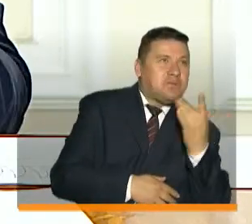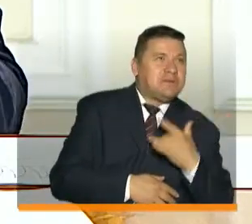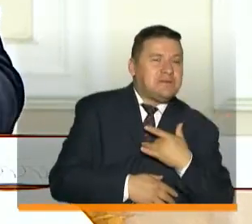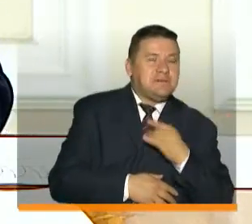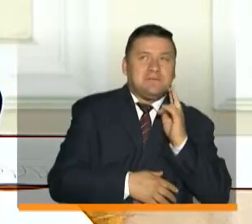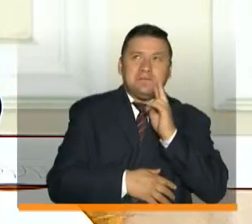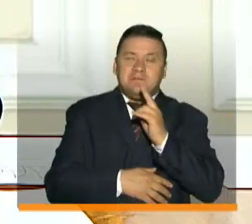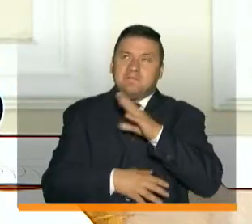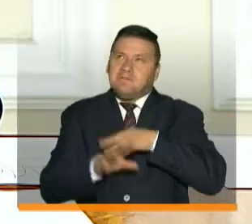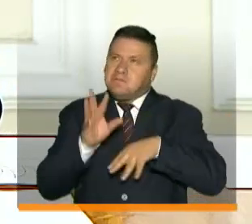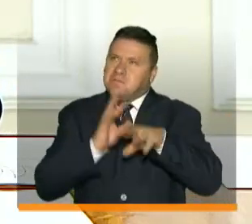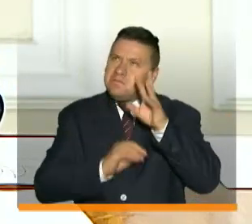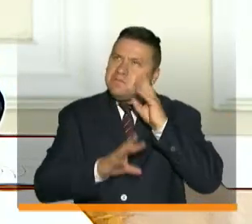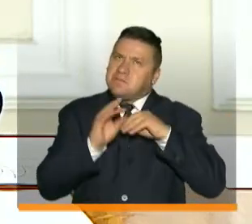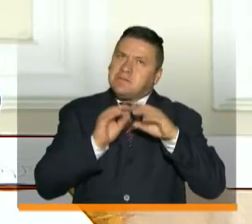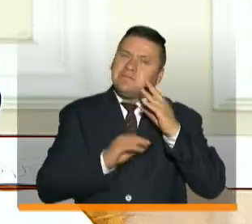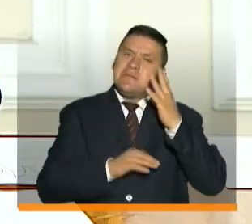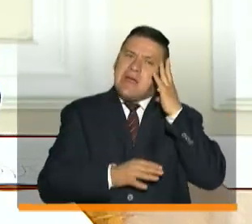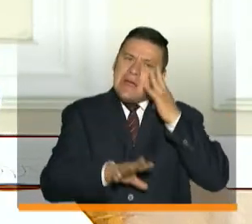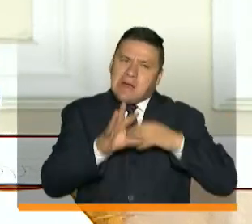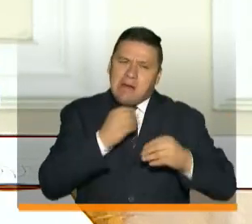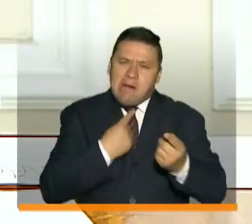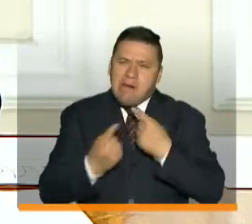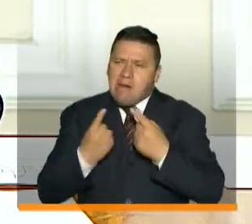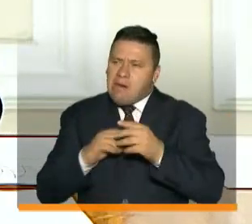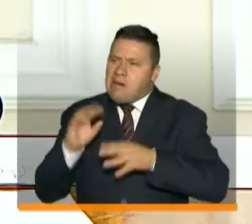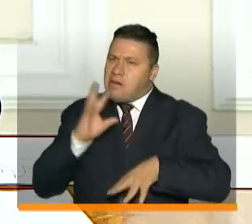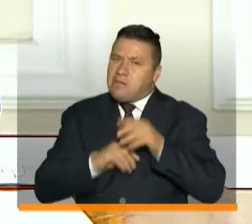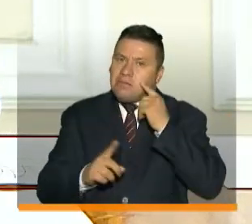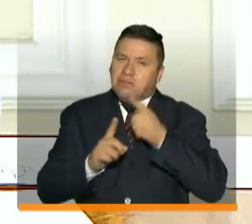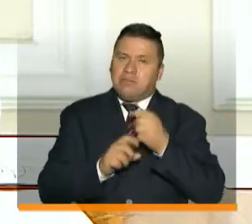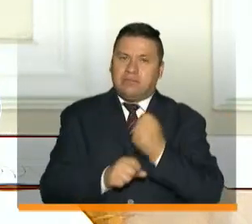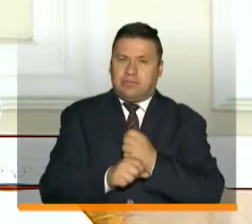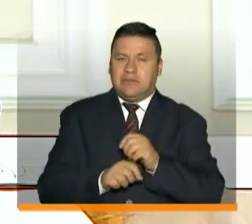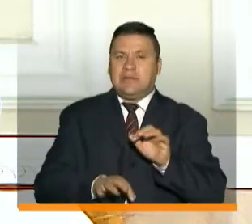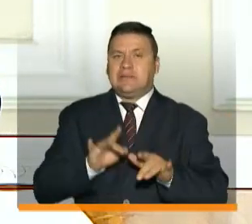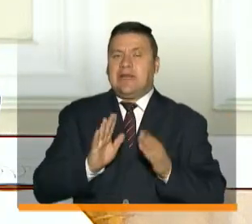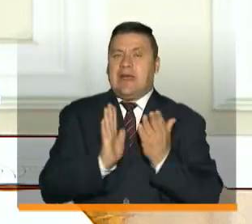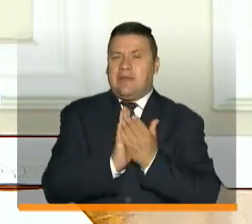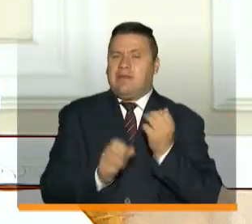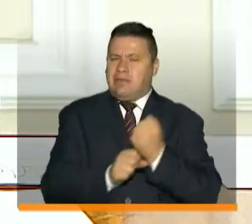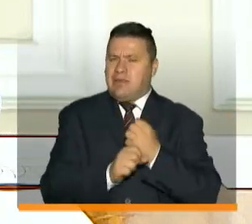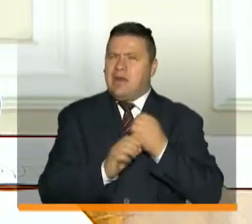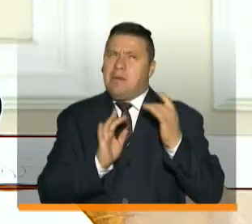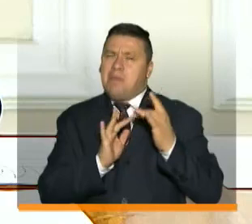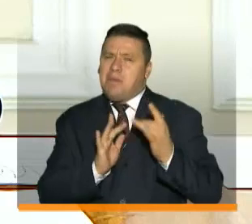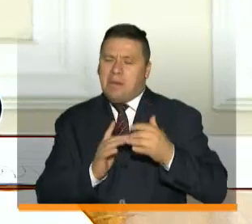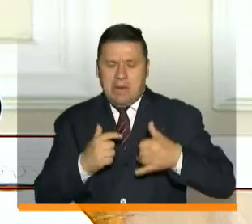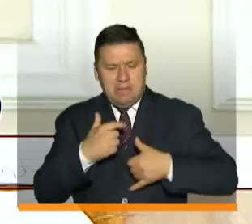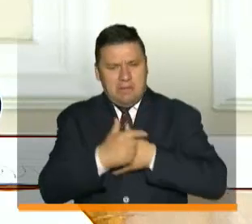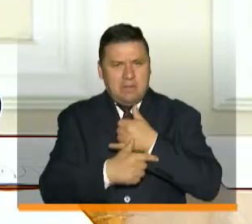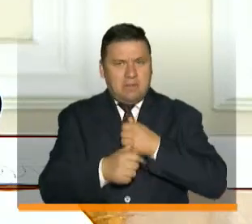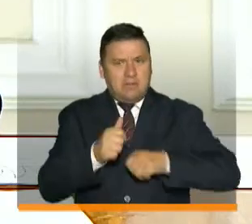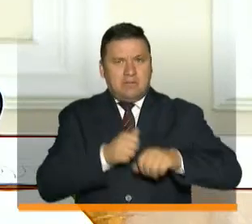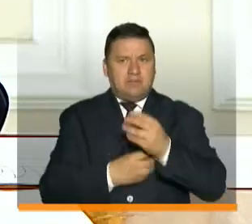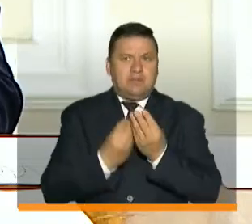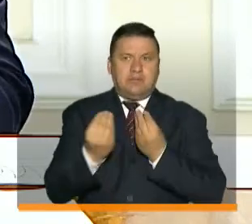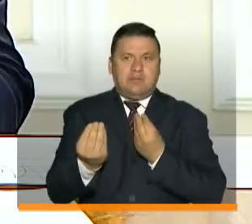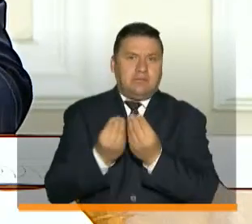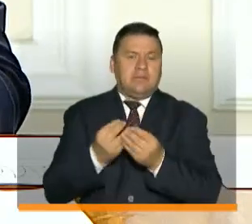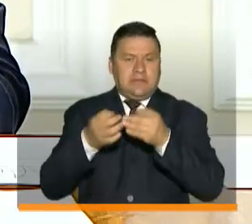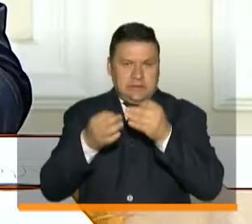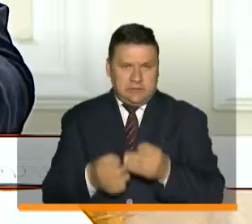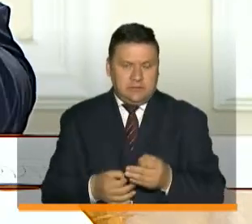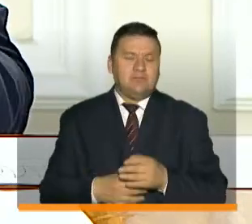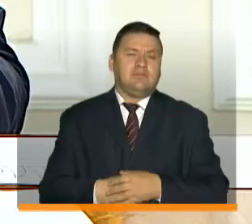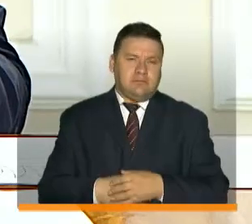son muchas las lecciones que se han ido recogiendo y por supuesto estamos trabajando con las Secretarías de Educación para que este retorno sea no solamente seguro, sino